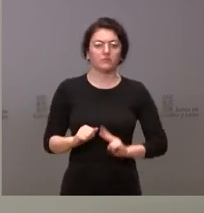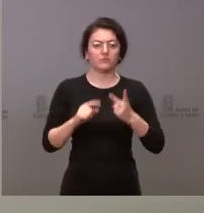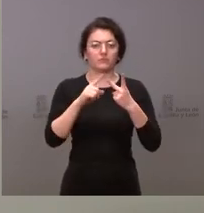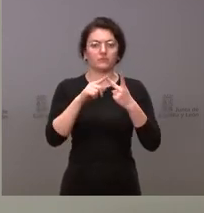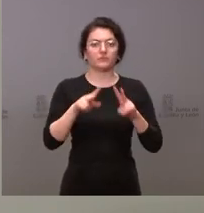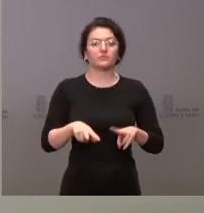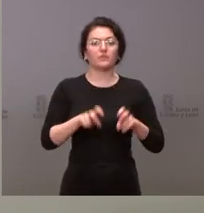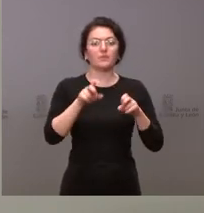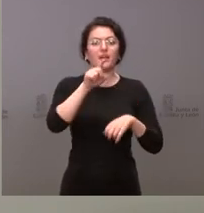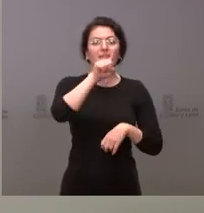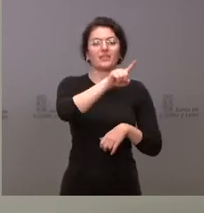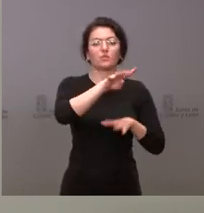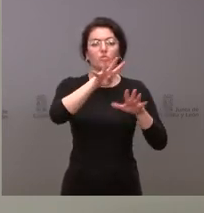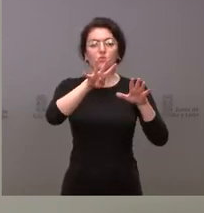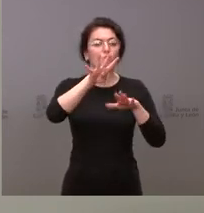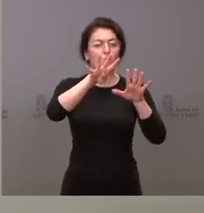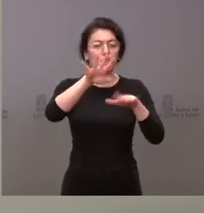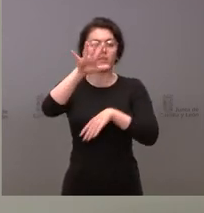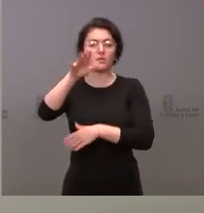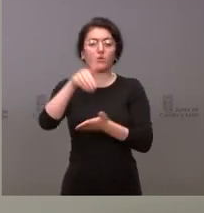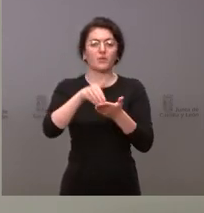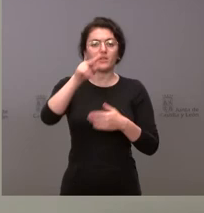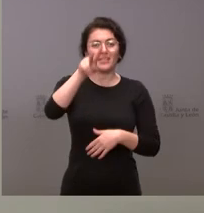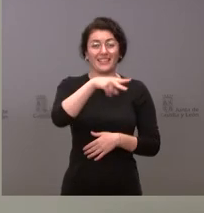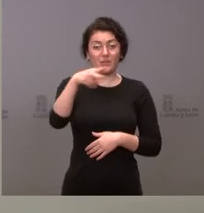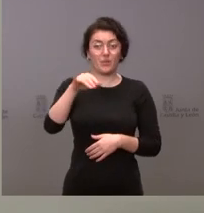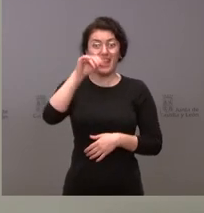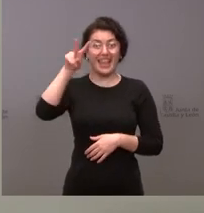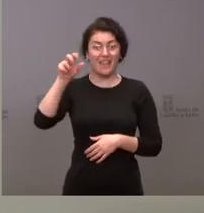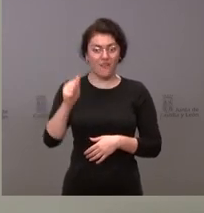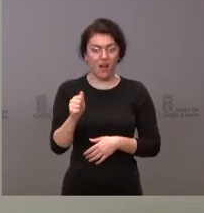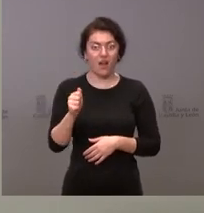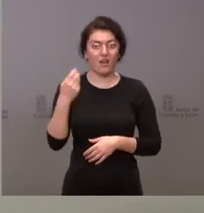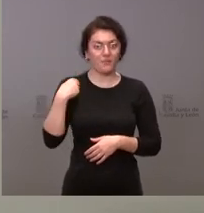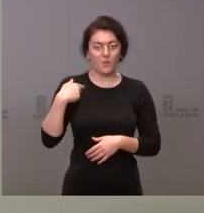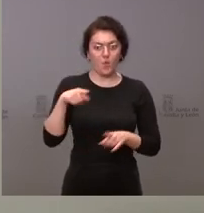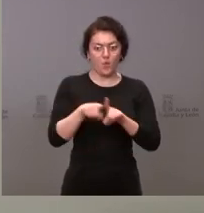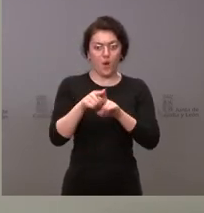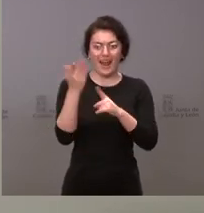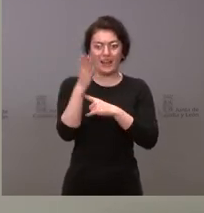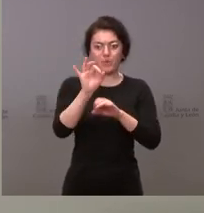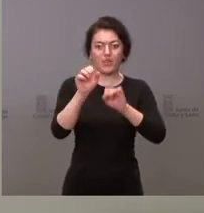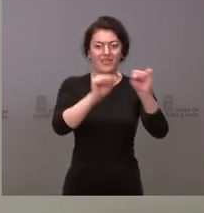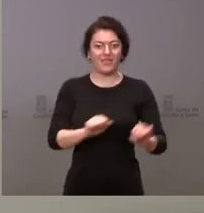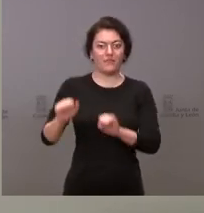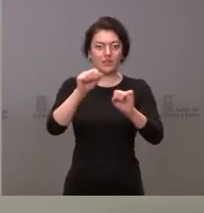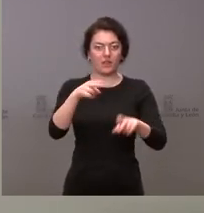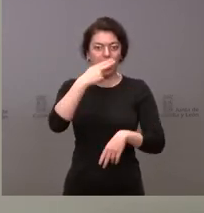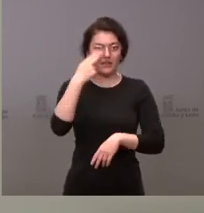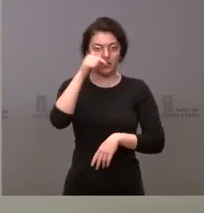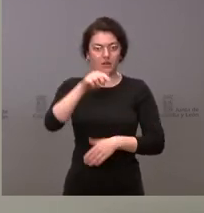195 millones de euros del iva este es un ejemplo claro de la defensa de los intereses de castilla y león' nuestra comunidad no se va a rendir nunca